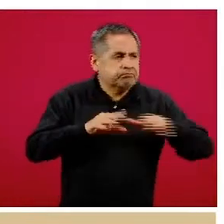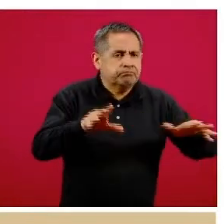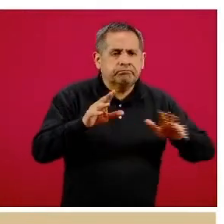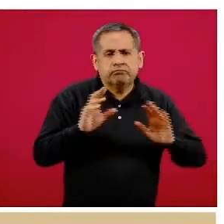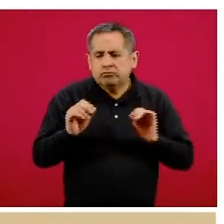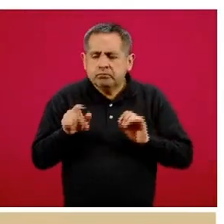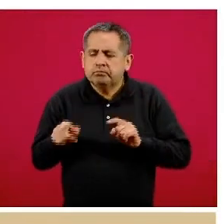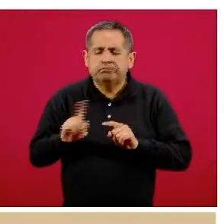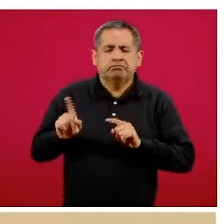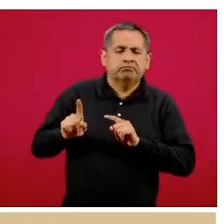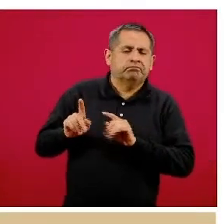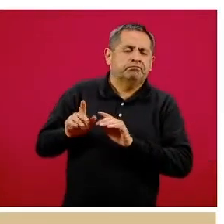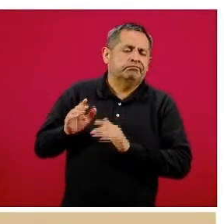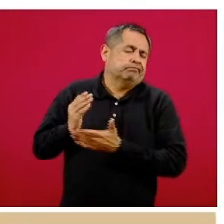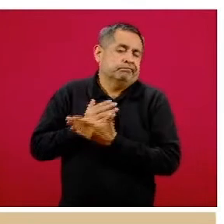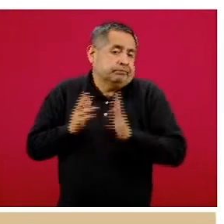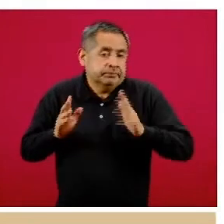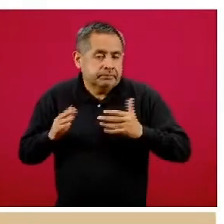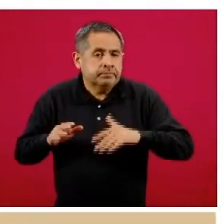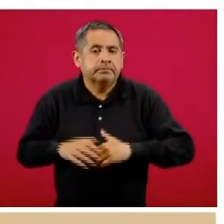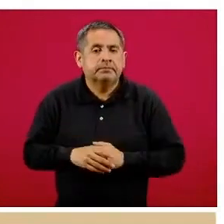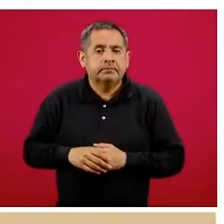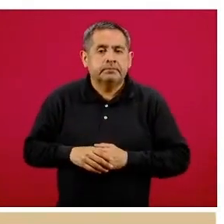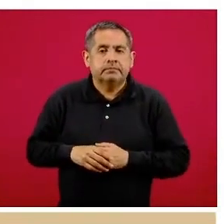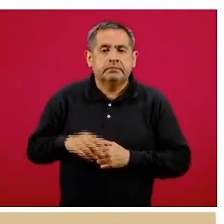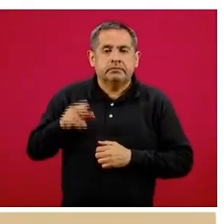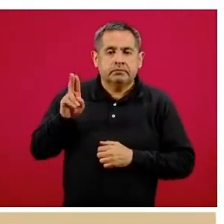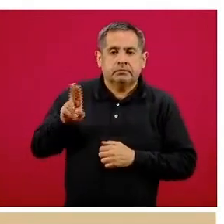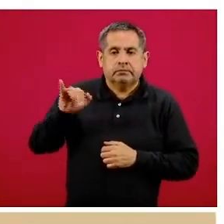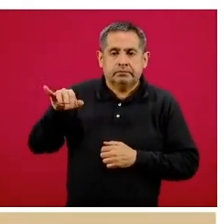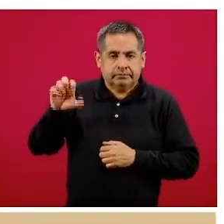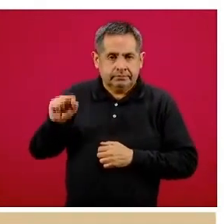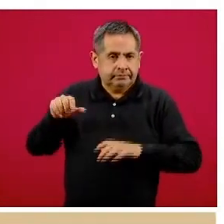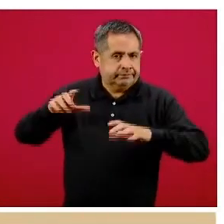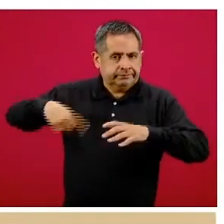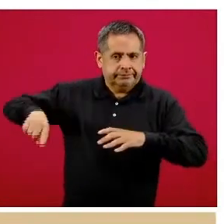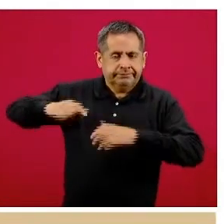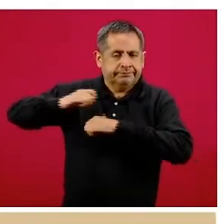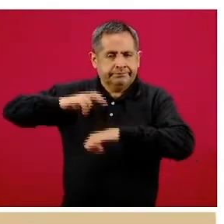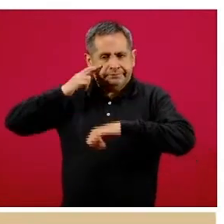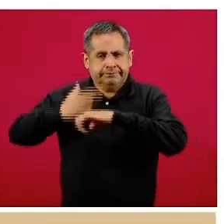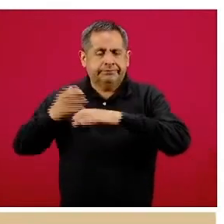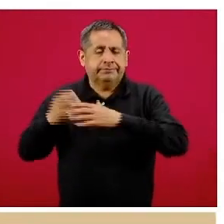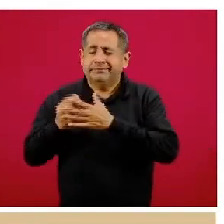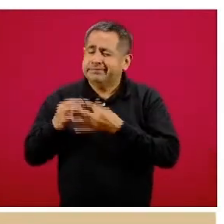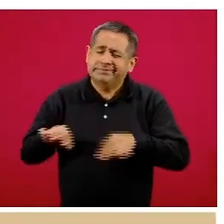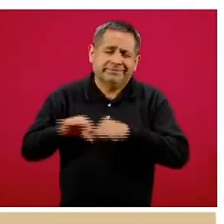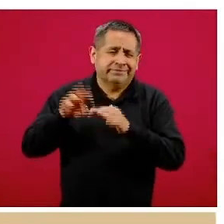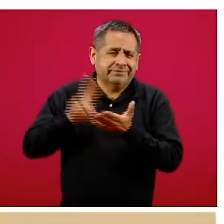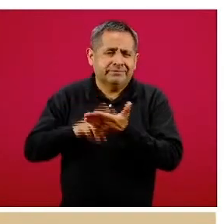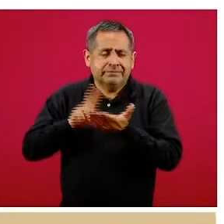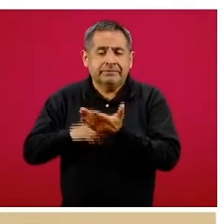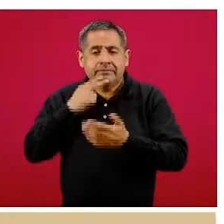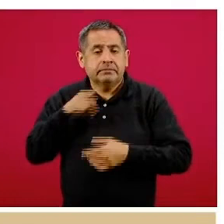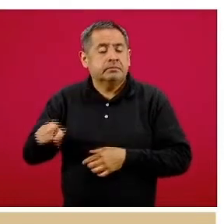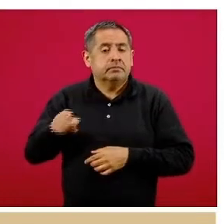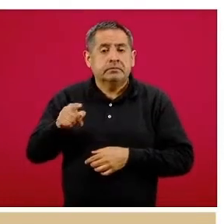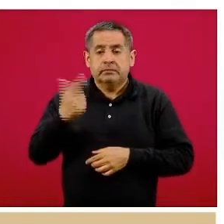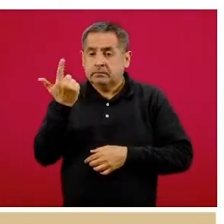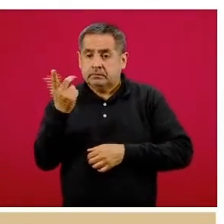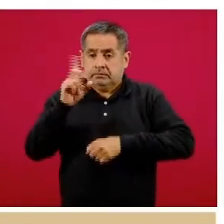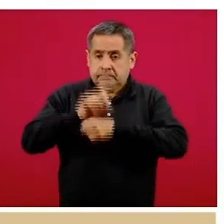es la operación que tiene la UIES es una operación fundamental en el país, porque es una operación